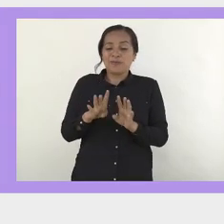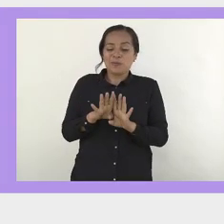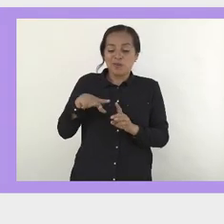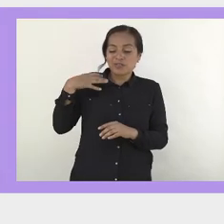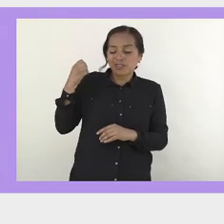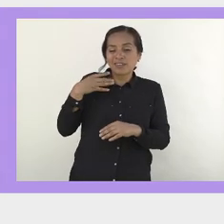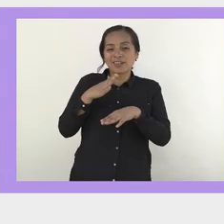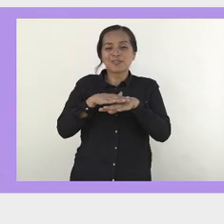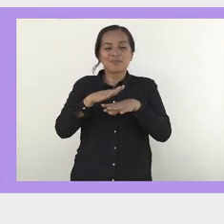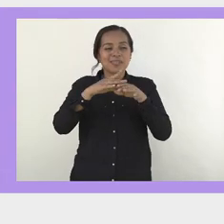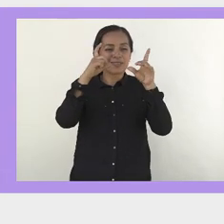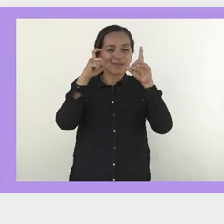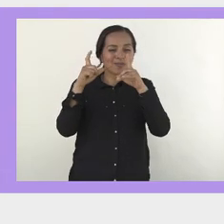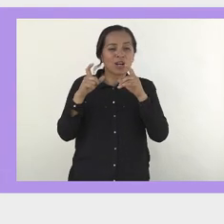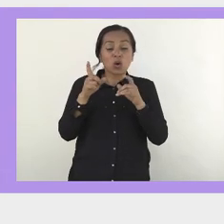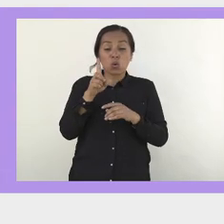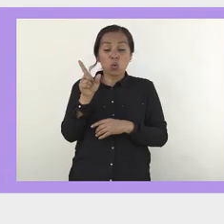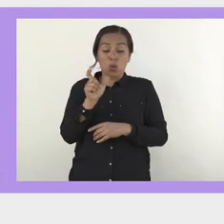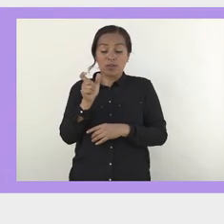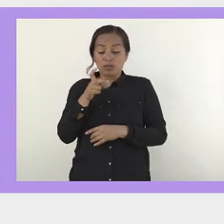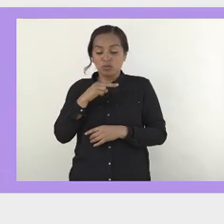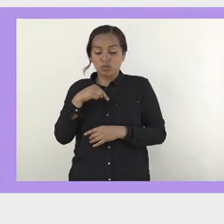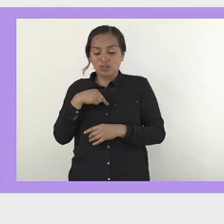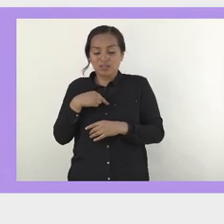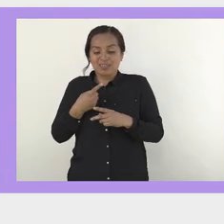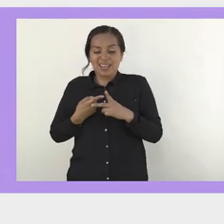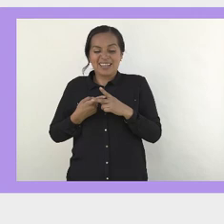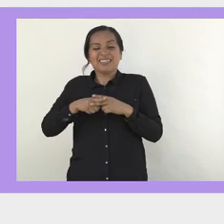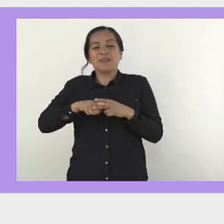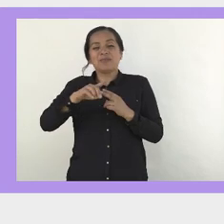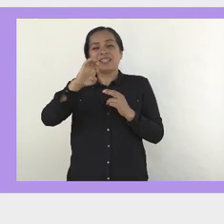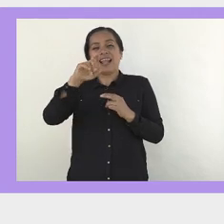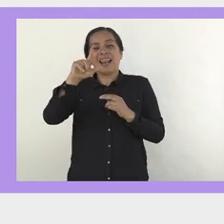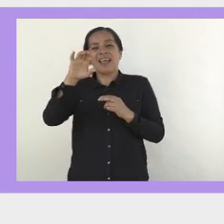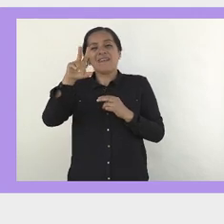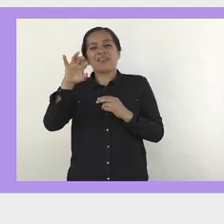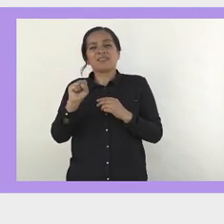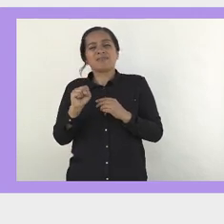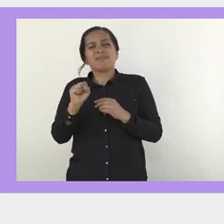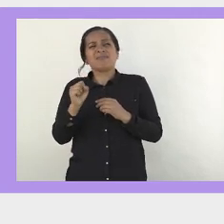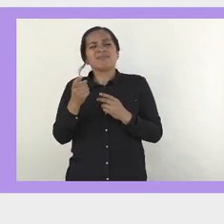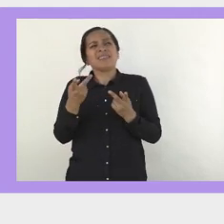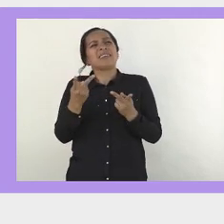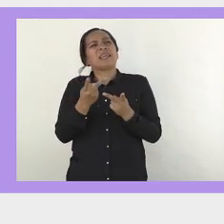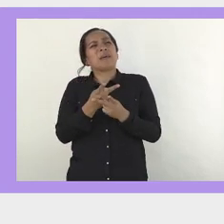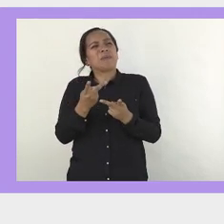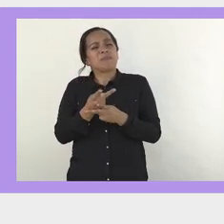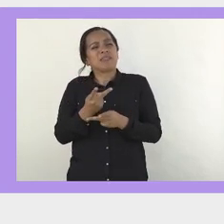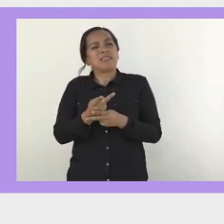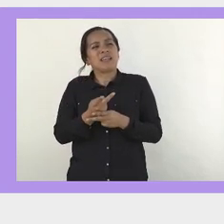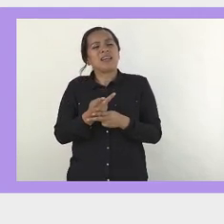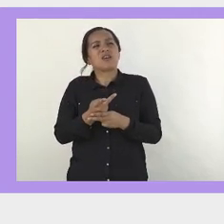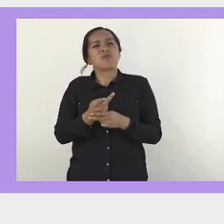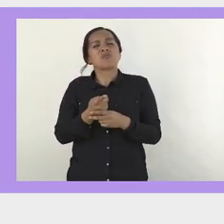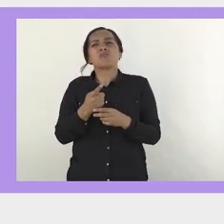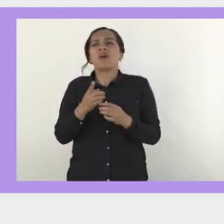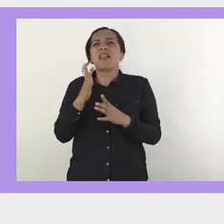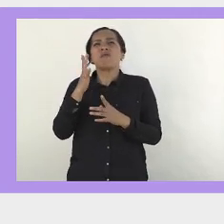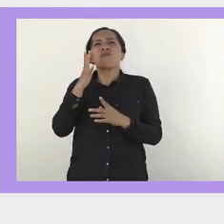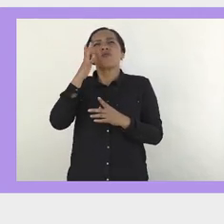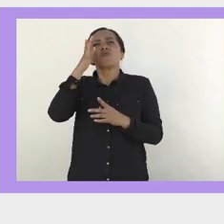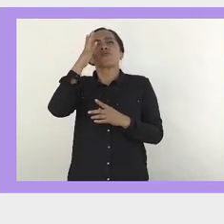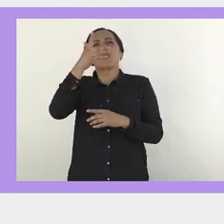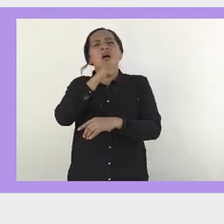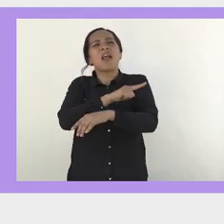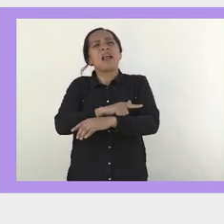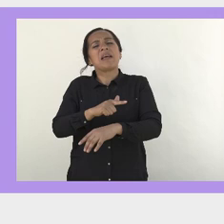cuando empezamos y le ven Legends nunca pensamos Como qué va a pasar no A dónde va a llegar la liga